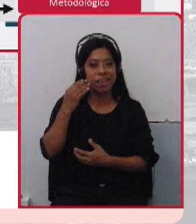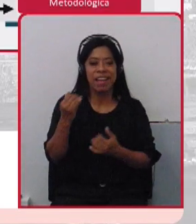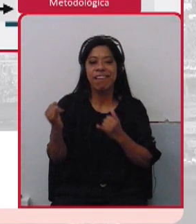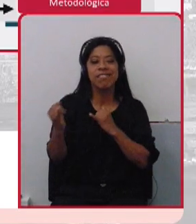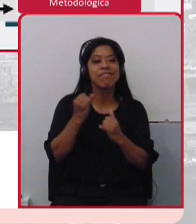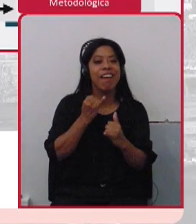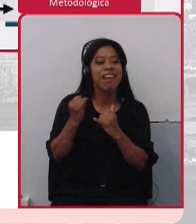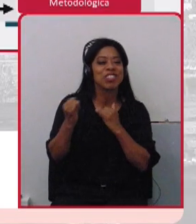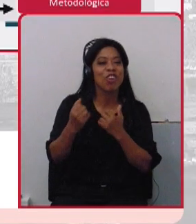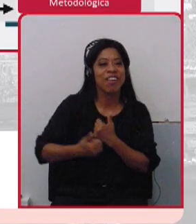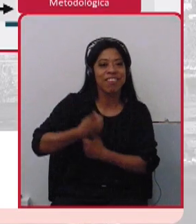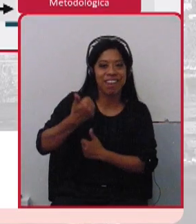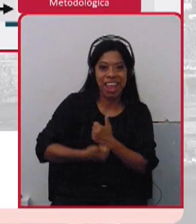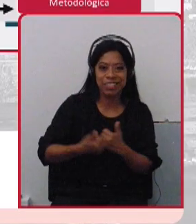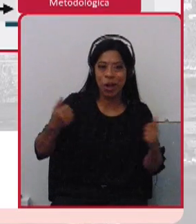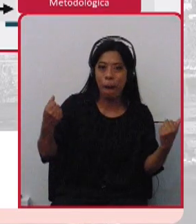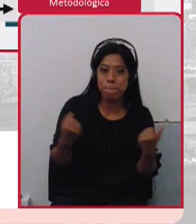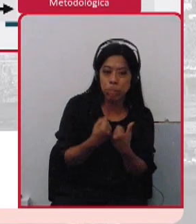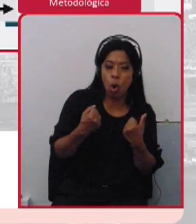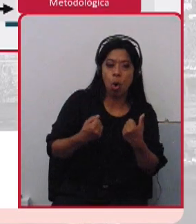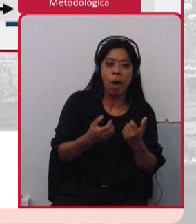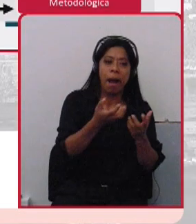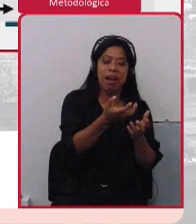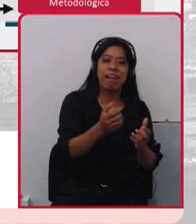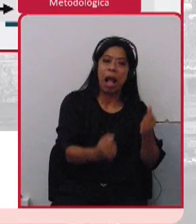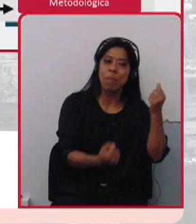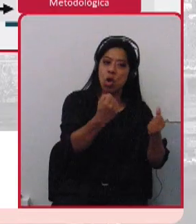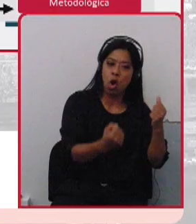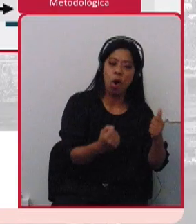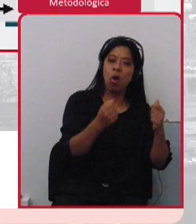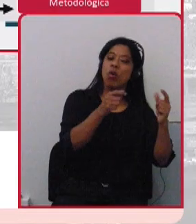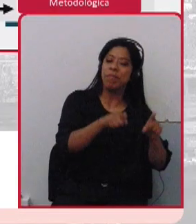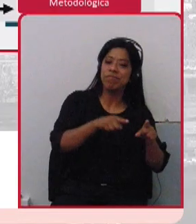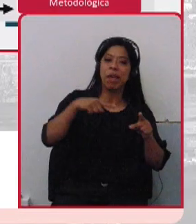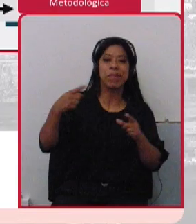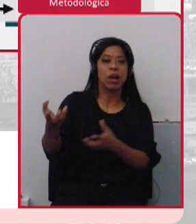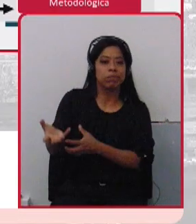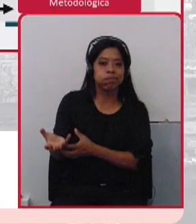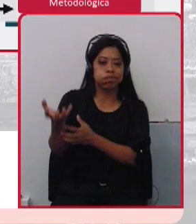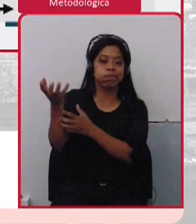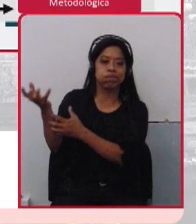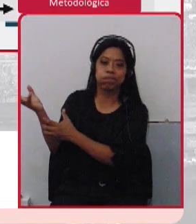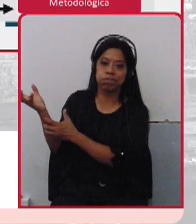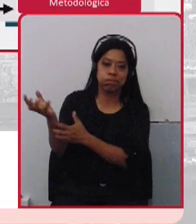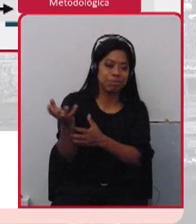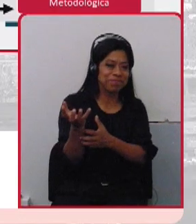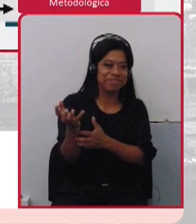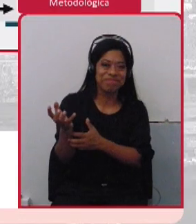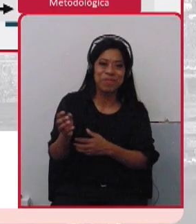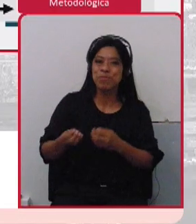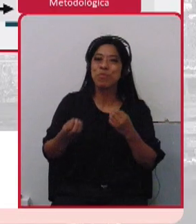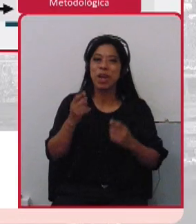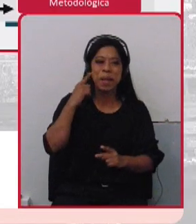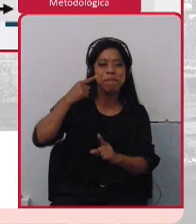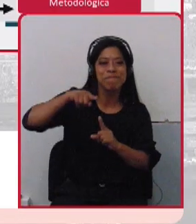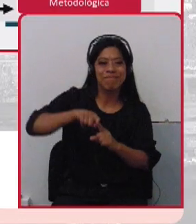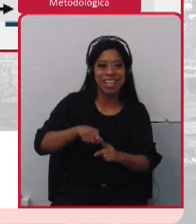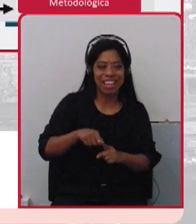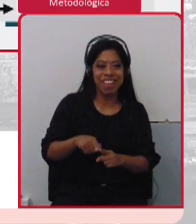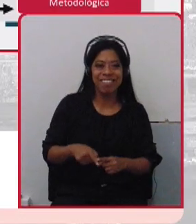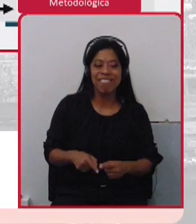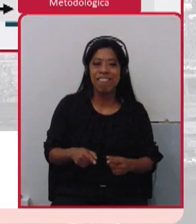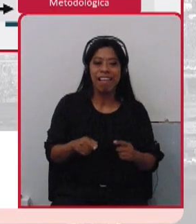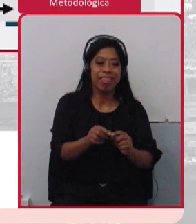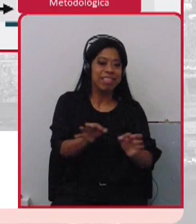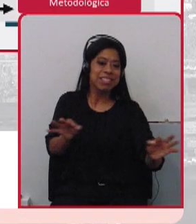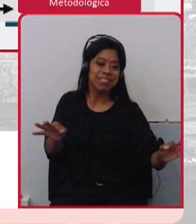interacción con riesgo y riesgo de colisión entre palas y camiones, vemos aquí que tenemos el propósito que básicamente es poder determinar cuánto es la